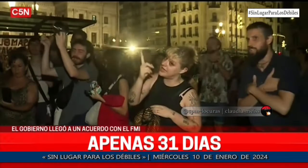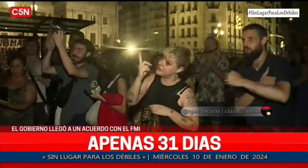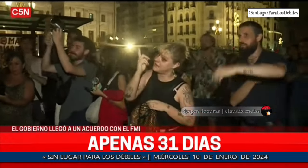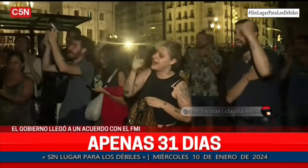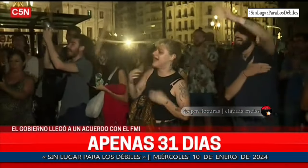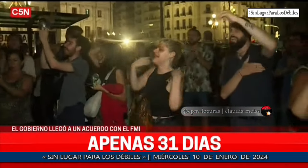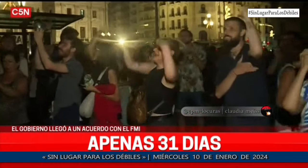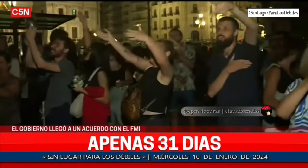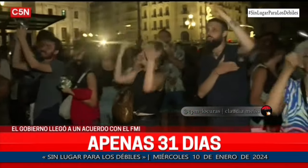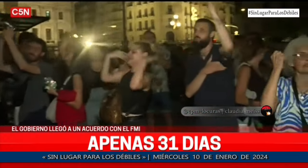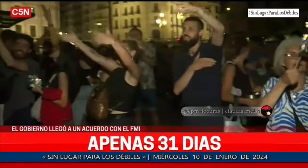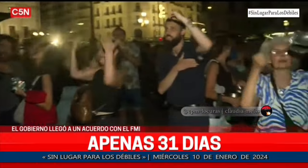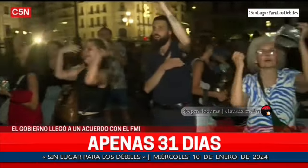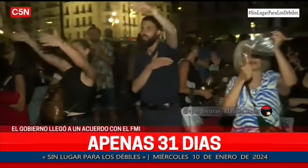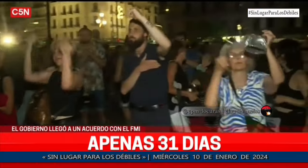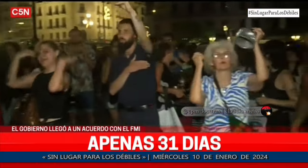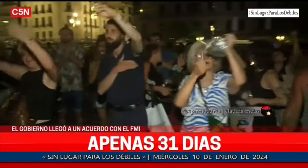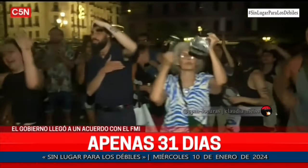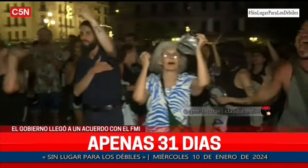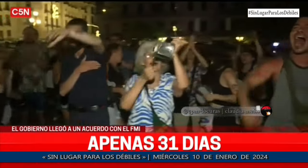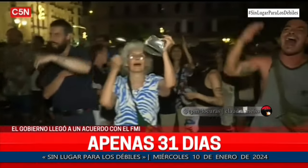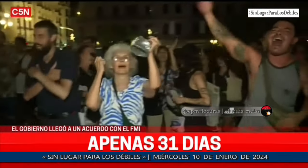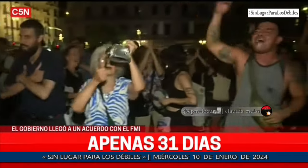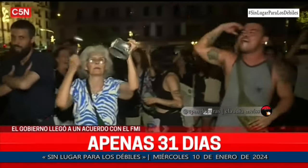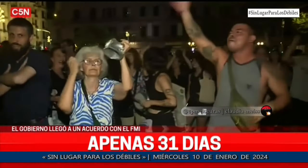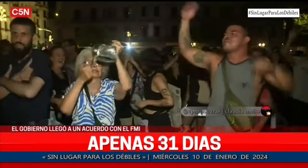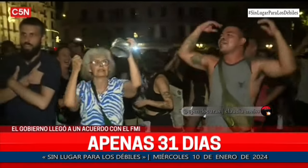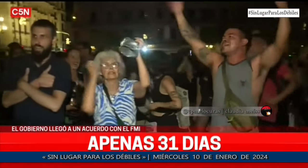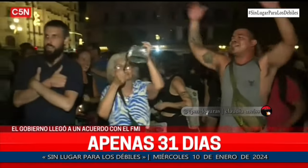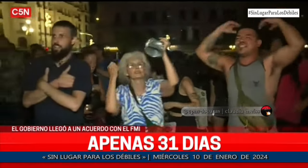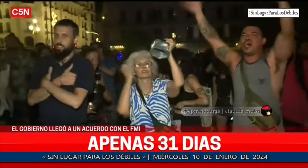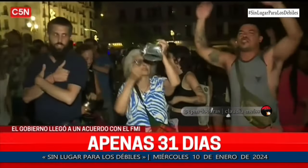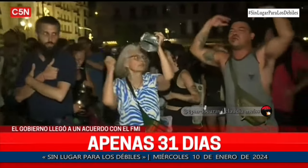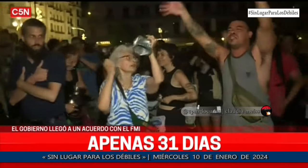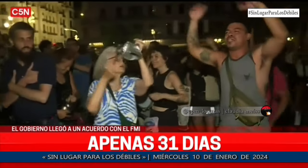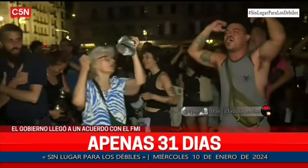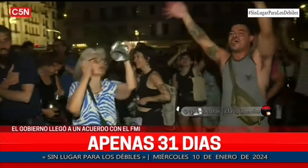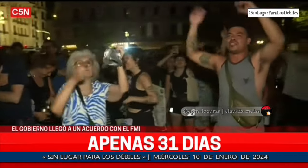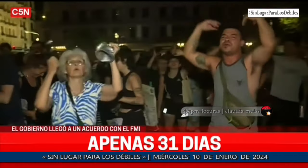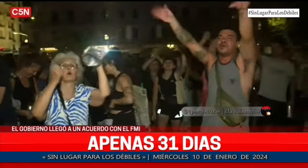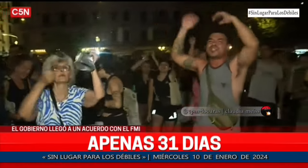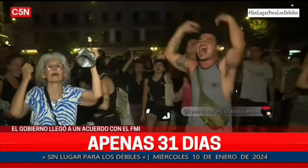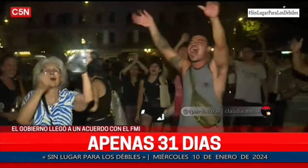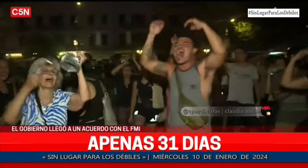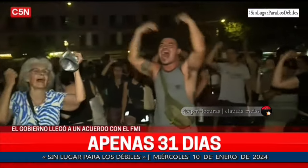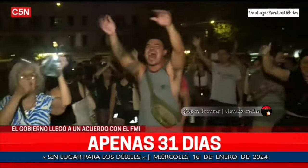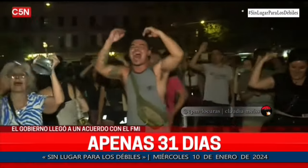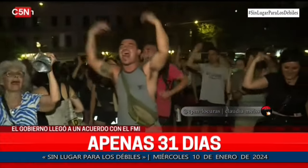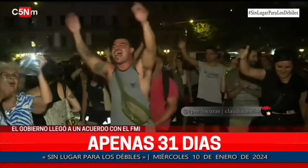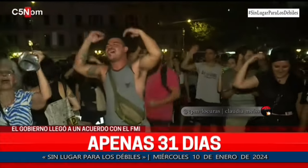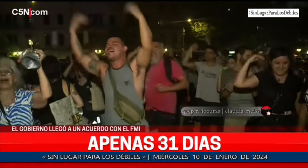júntense, hagan una asamblea como corresponde, vengan a la calle a pelear con la gente. Estamos acá peleando por